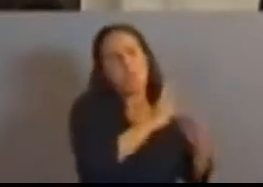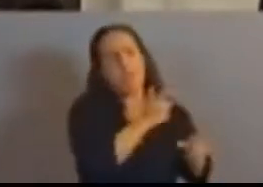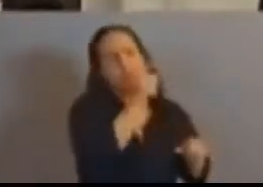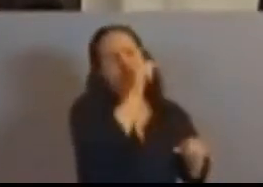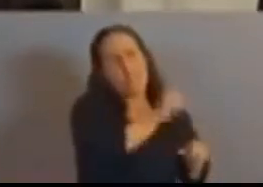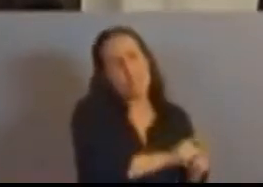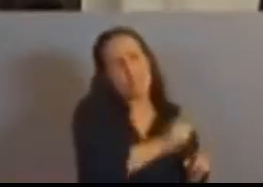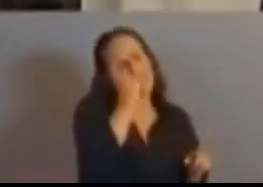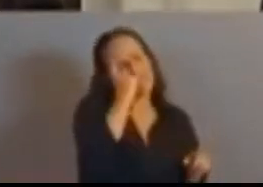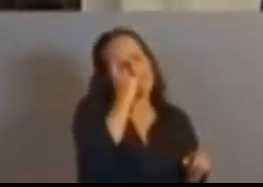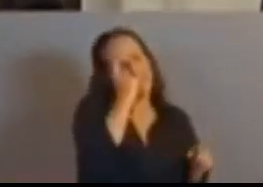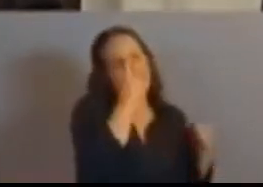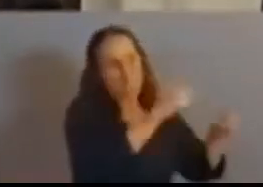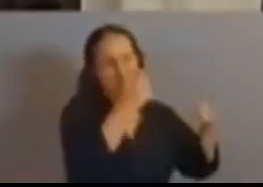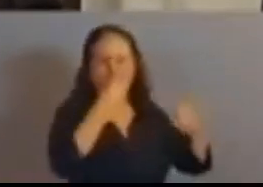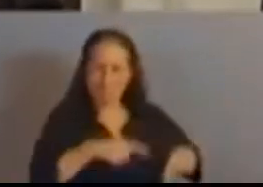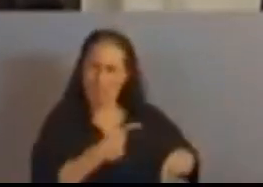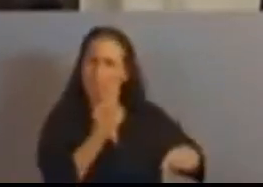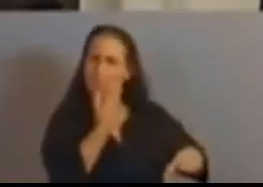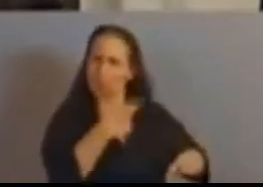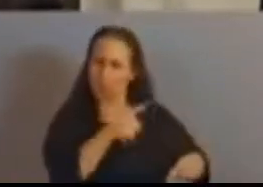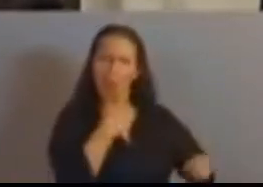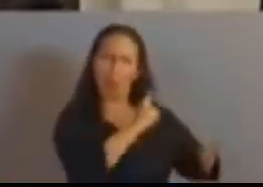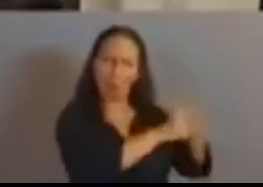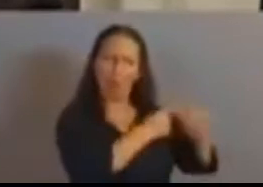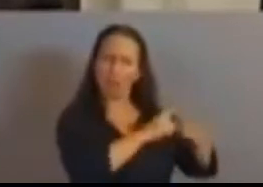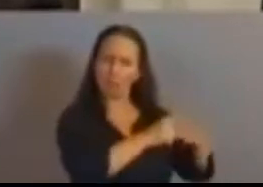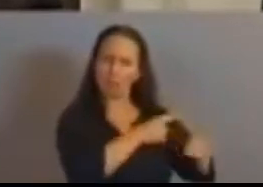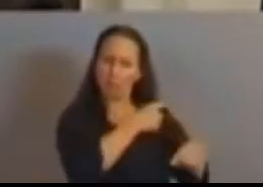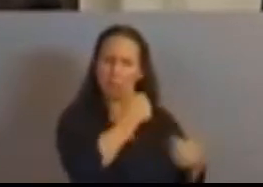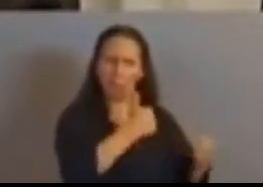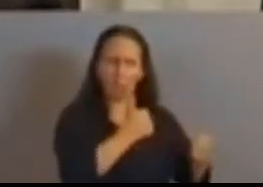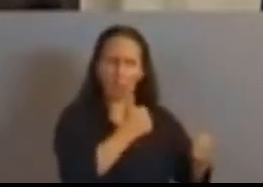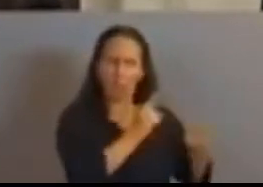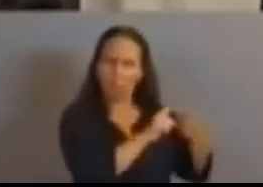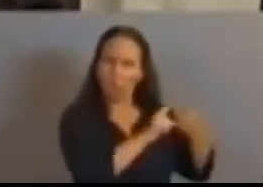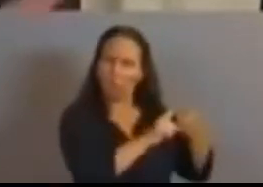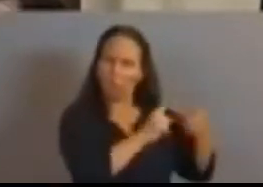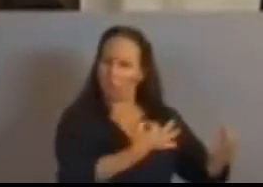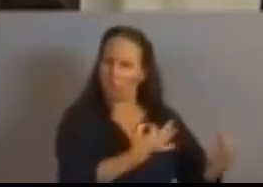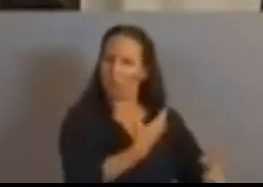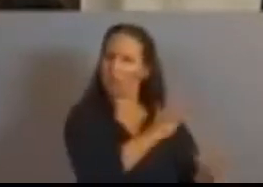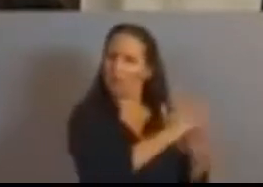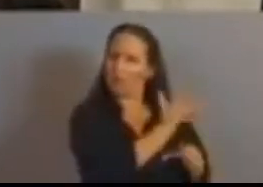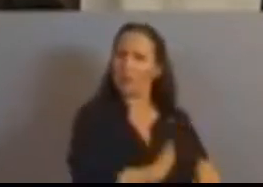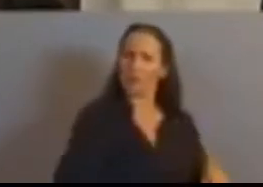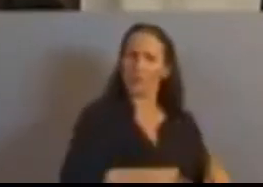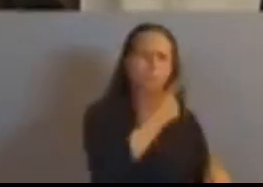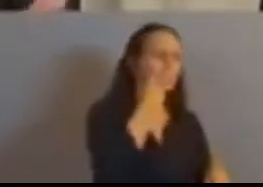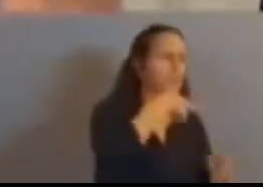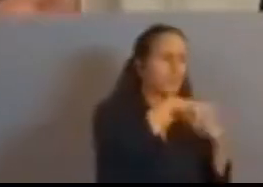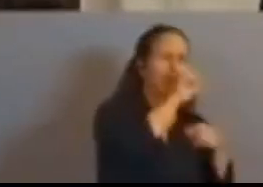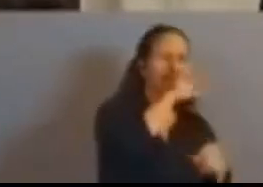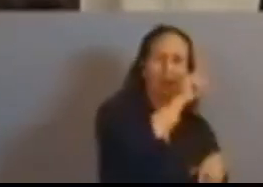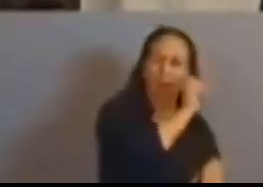cosas políticamente, pero tenemos una excelente relación personal y humana, como es el presidente Piñera. Jamás se me